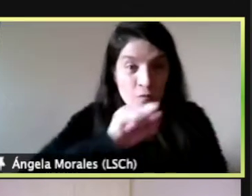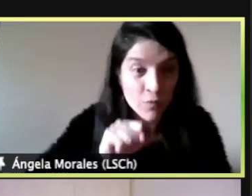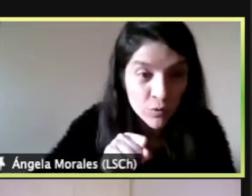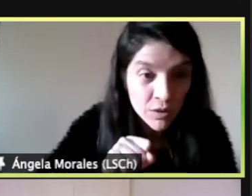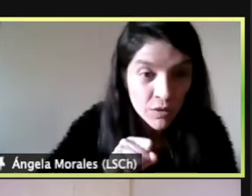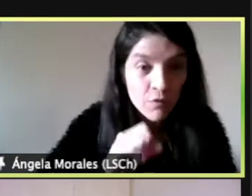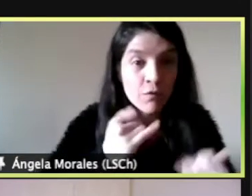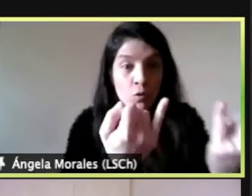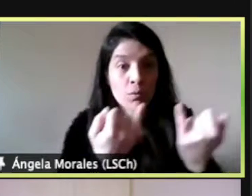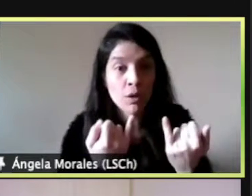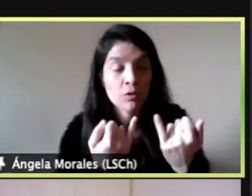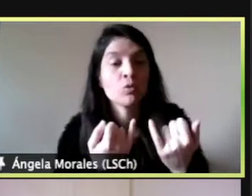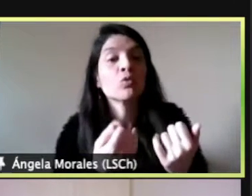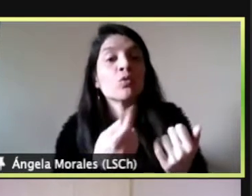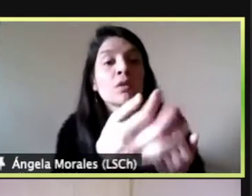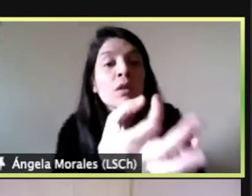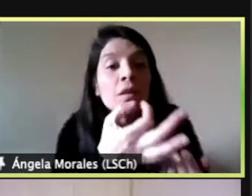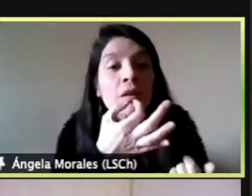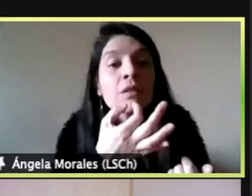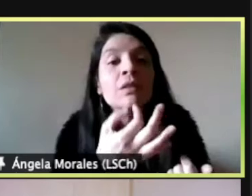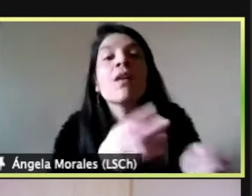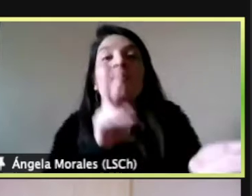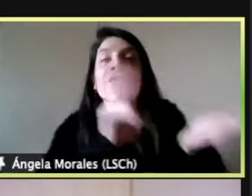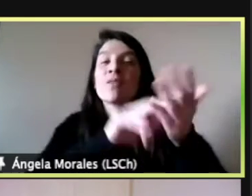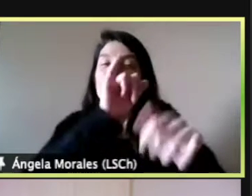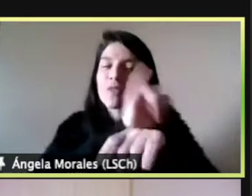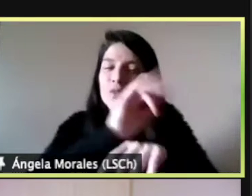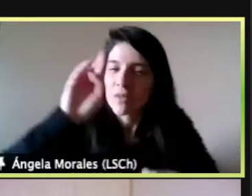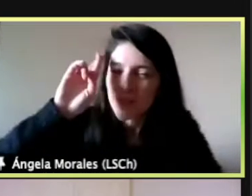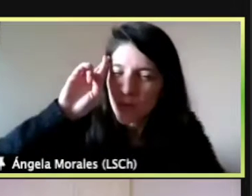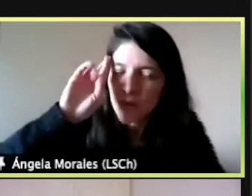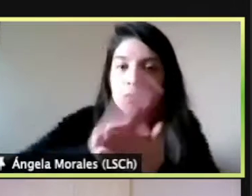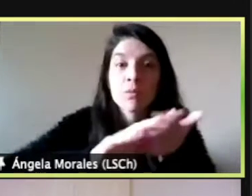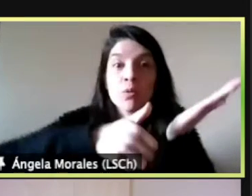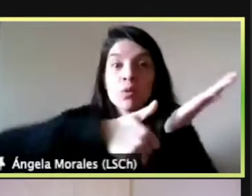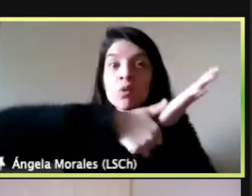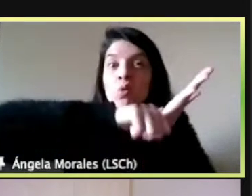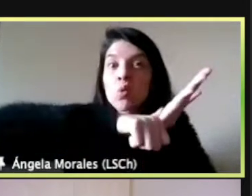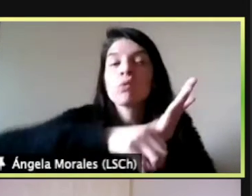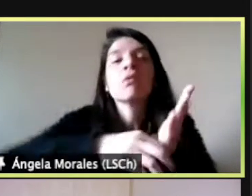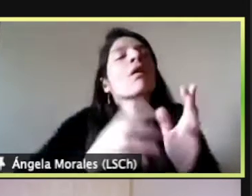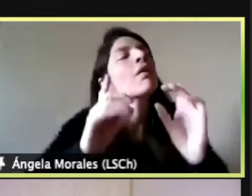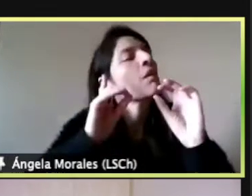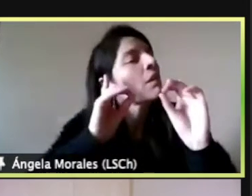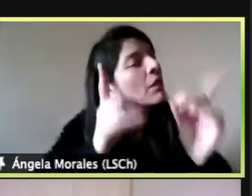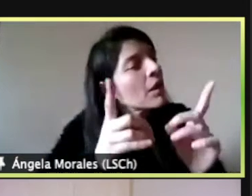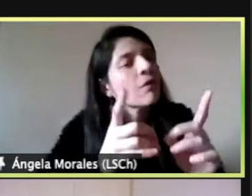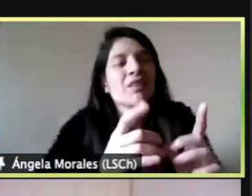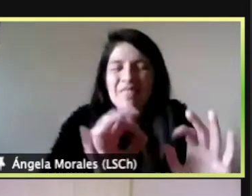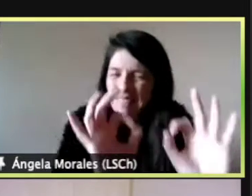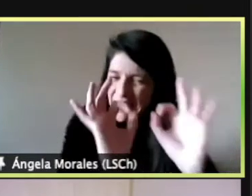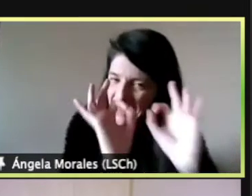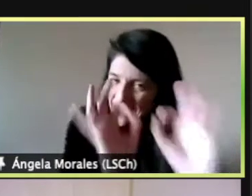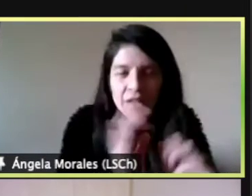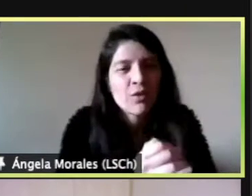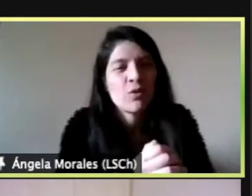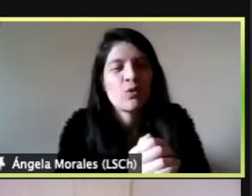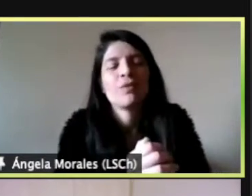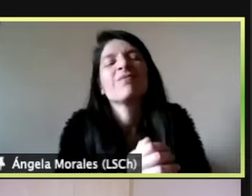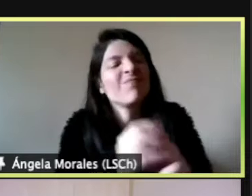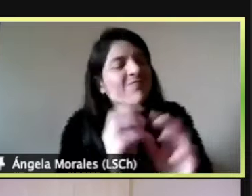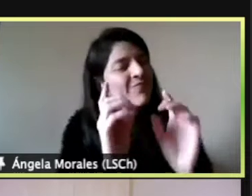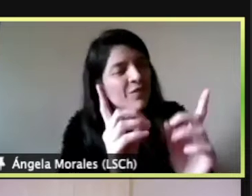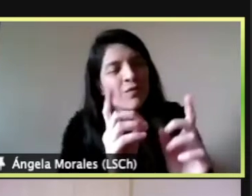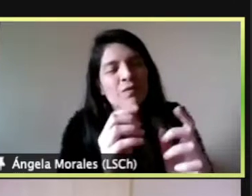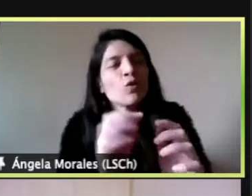verdadero o es falso. Ya lo hablábamos delante. Si es un root, tiene que ser exacto. Por lo tanto, lo voy a dejar en falso.